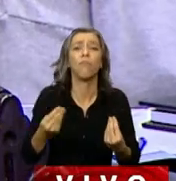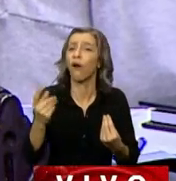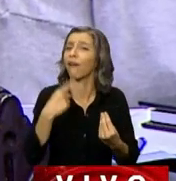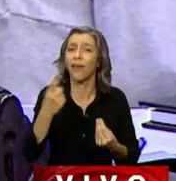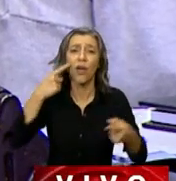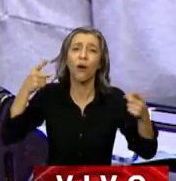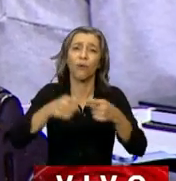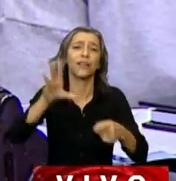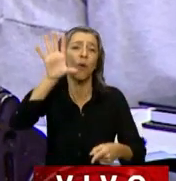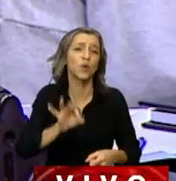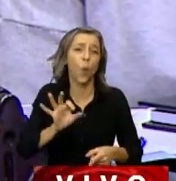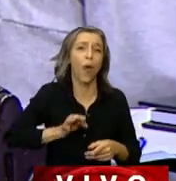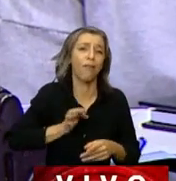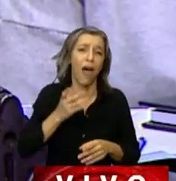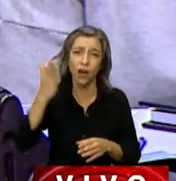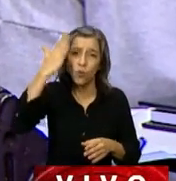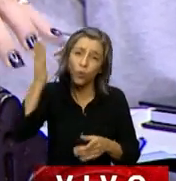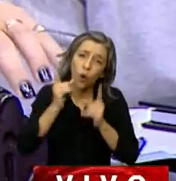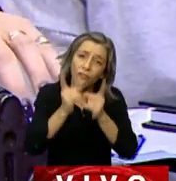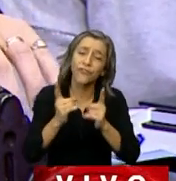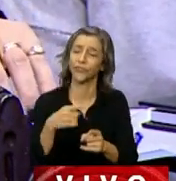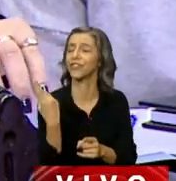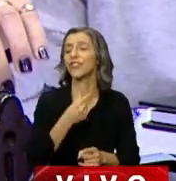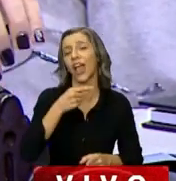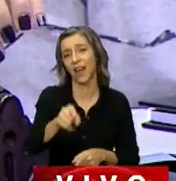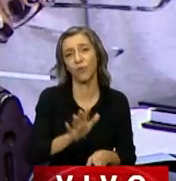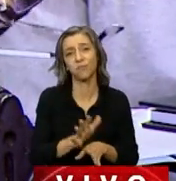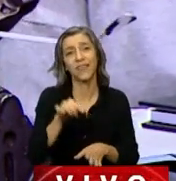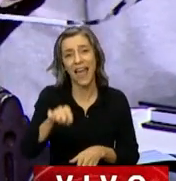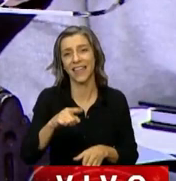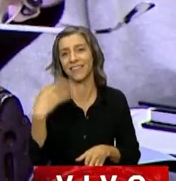diputados preopinantes, esto es para estar todos juntos.